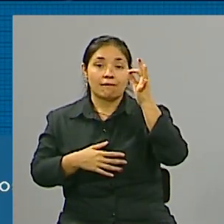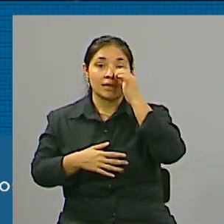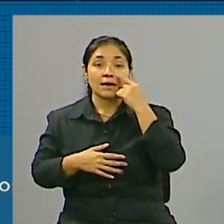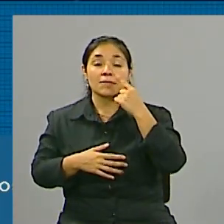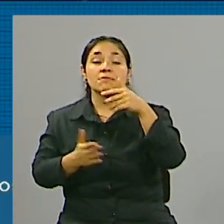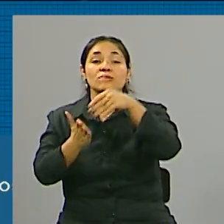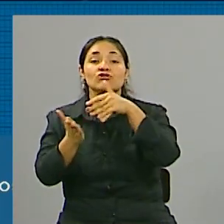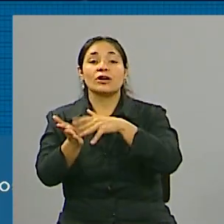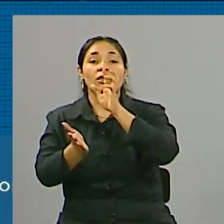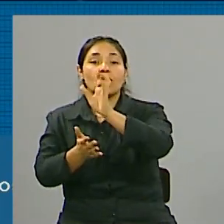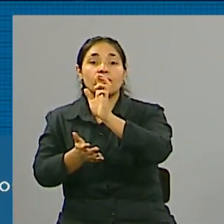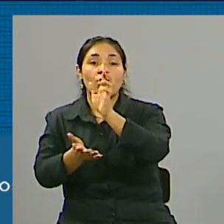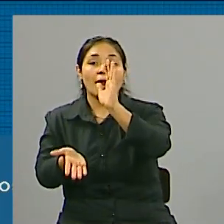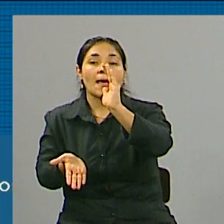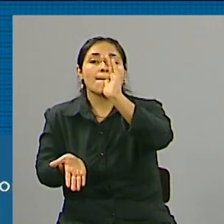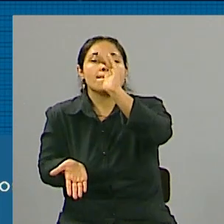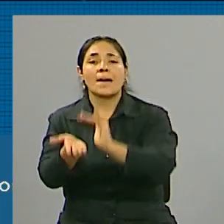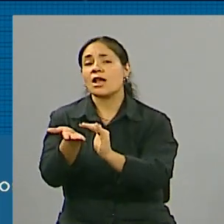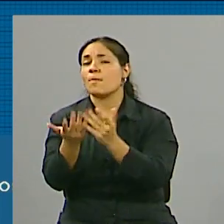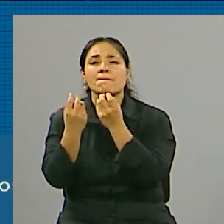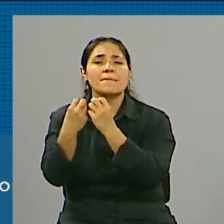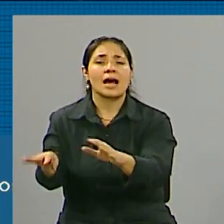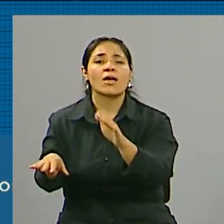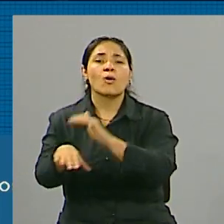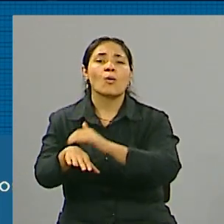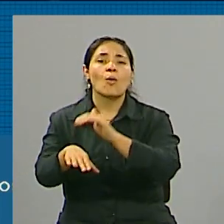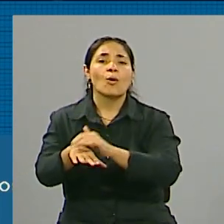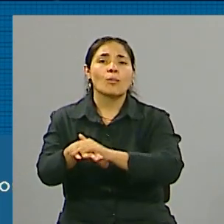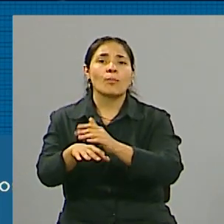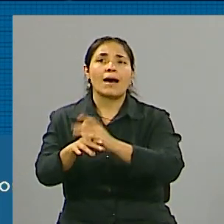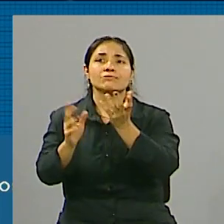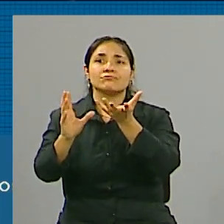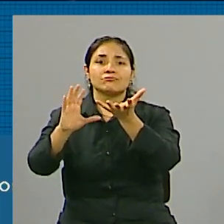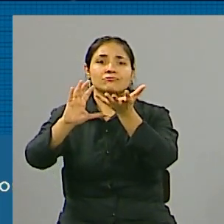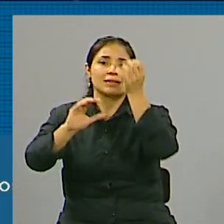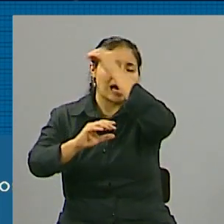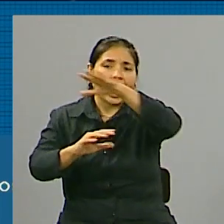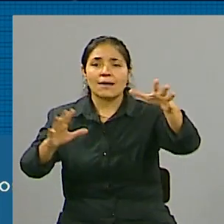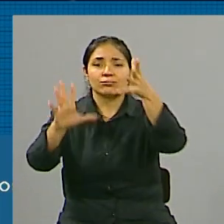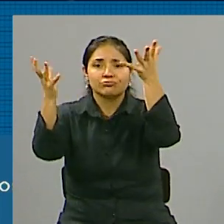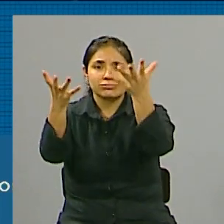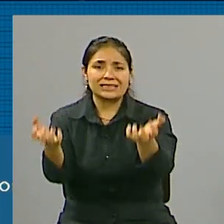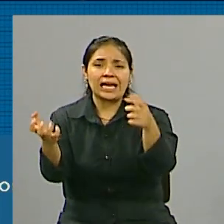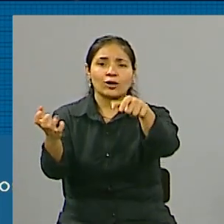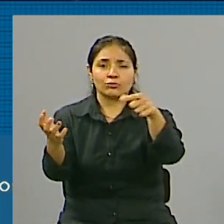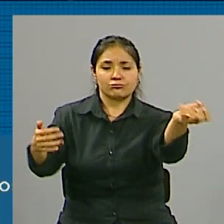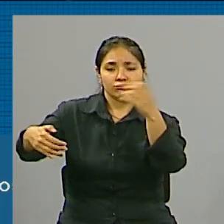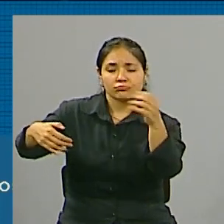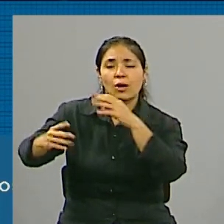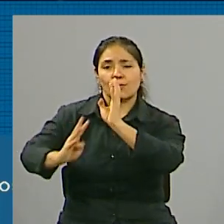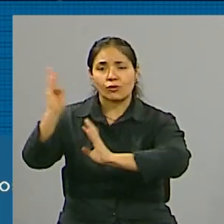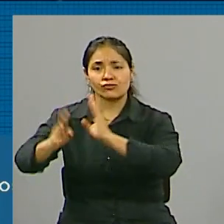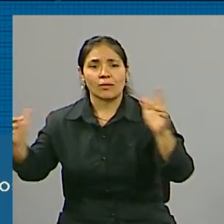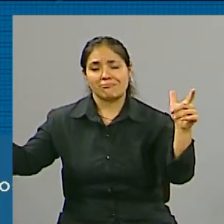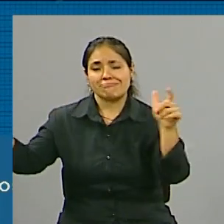menos, ¿no?, producto de no haber podido exportar una cantidad de bienes agropecuarios, ¿no? Sí. Esos 20.000 millones de dólares